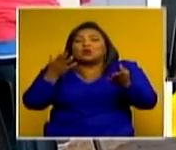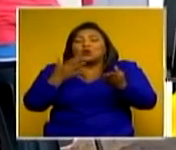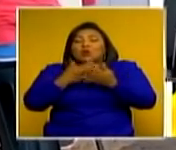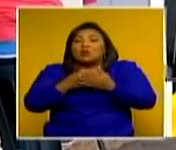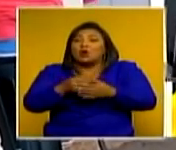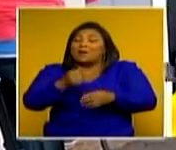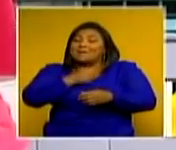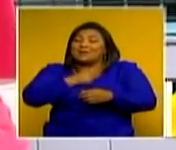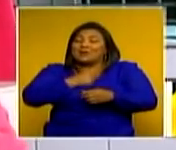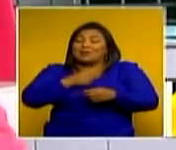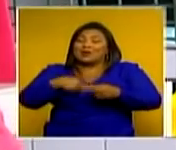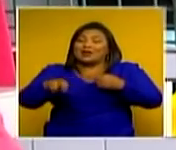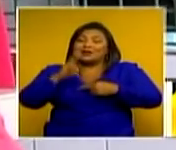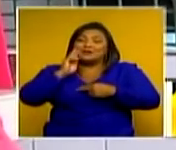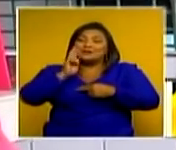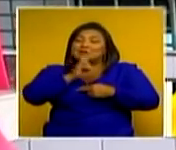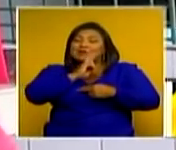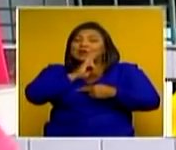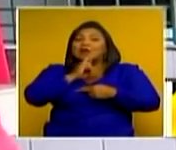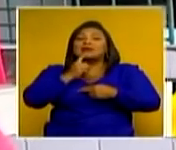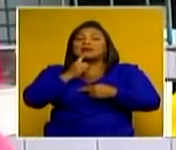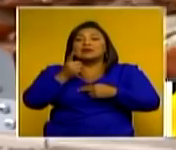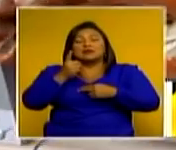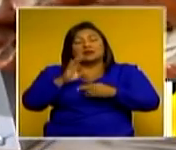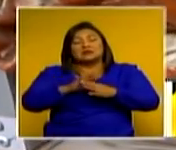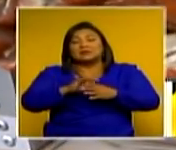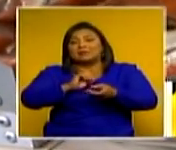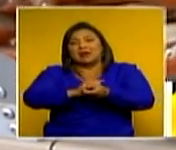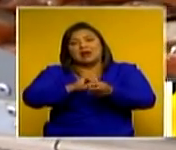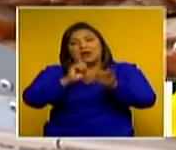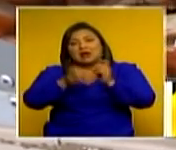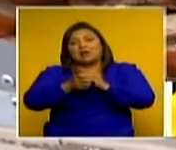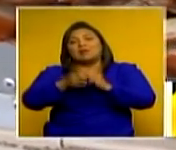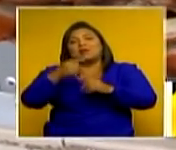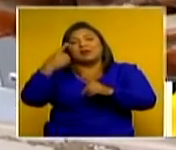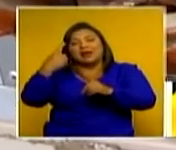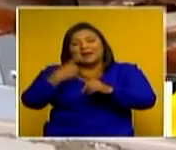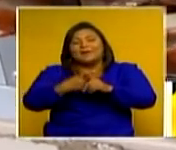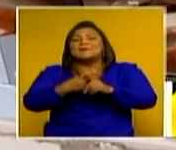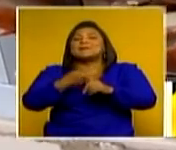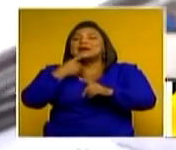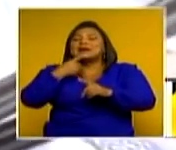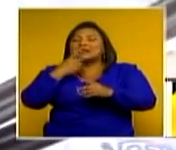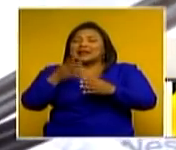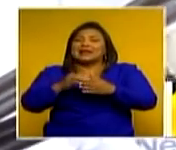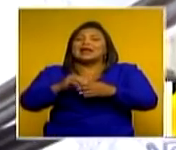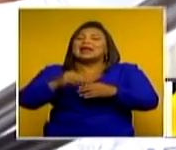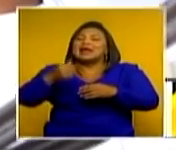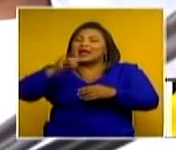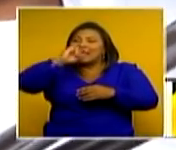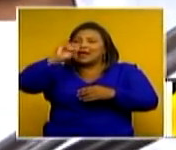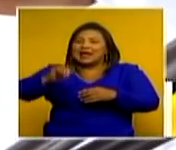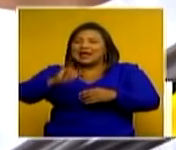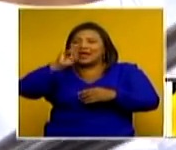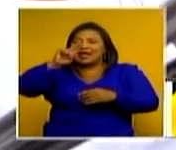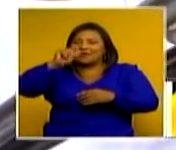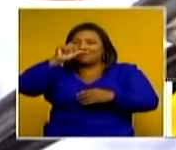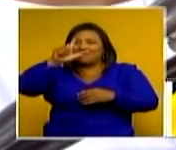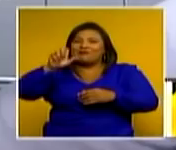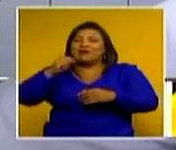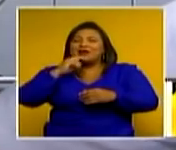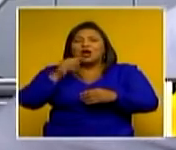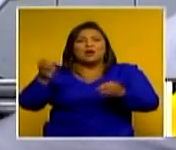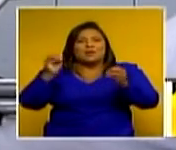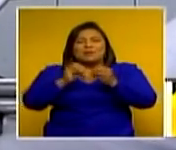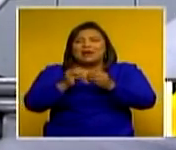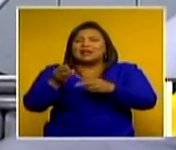ya barajan opciones para sustituir al cangrejo al menos por el mes que dura la veda la jaiba y el cangrejo azul son las más frecuentes